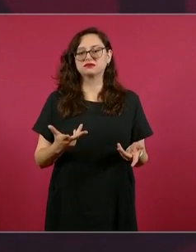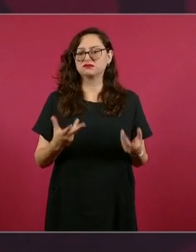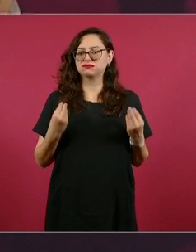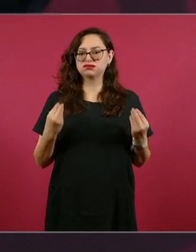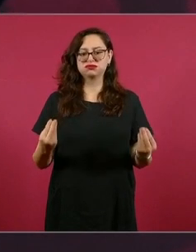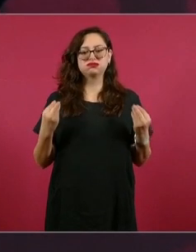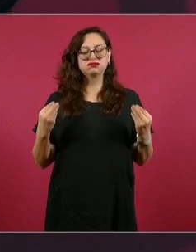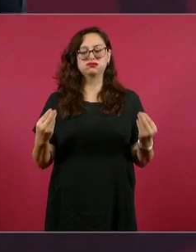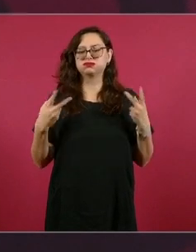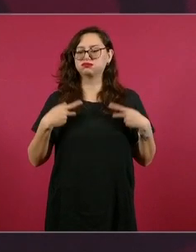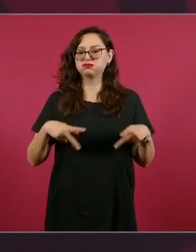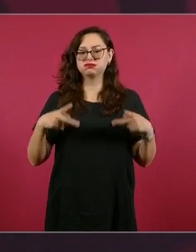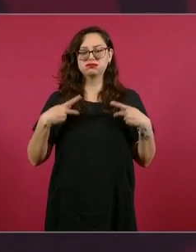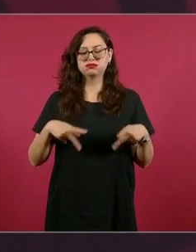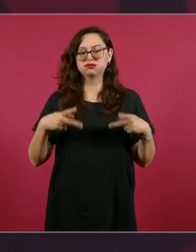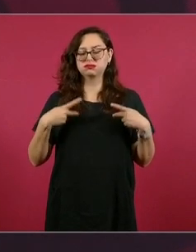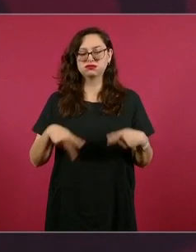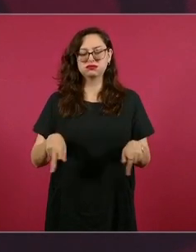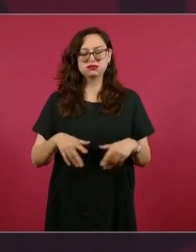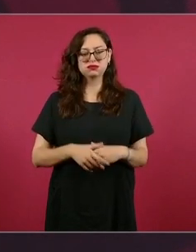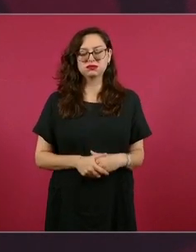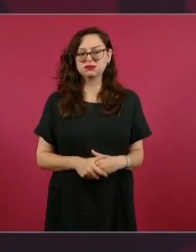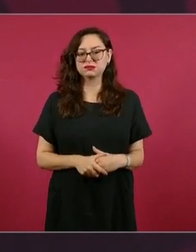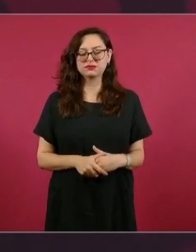mucha gente. Acabo de recibir